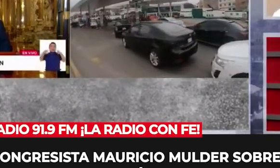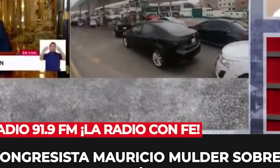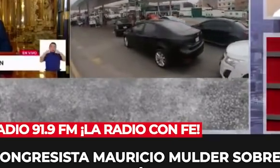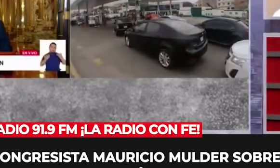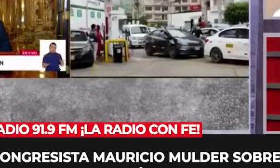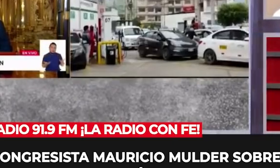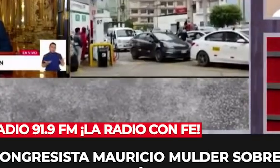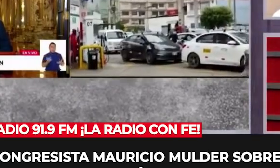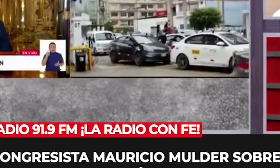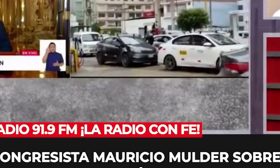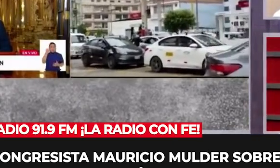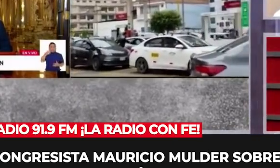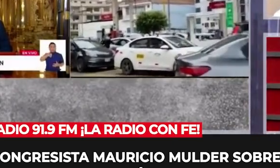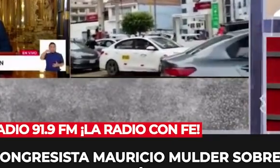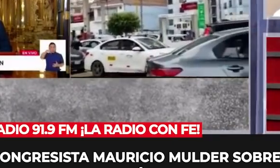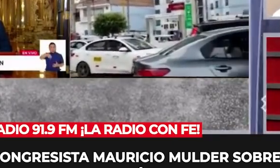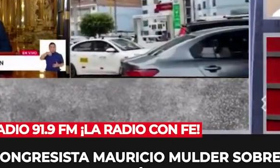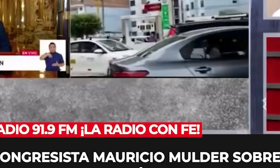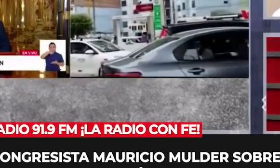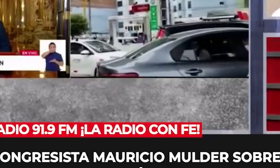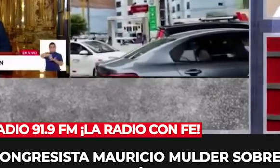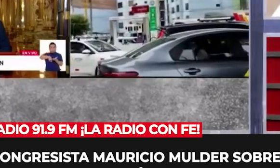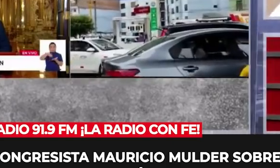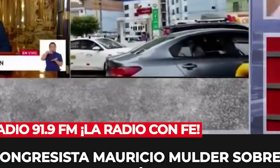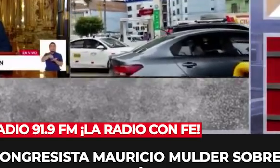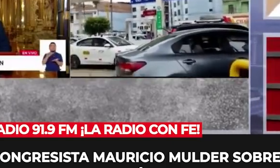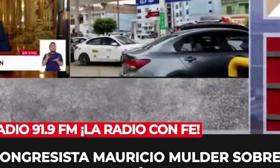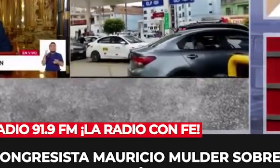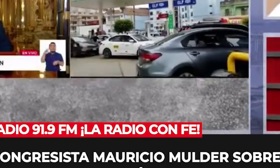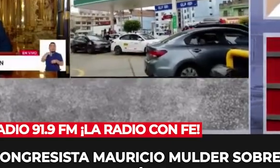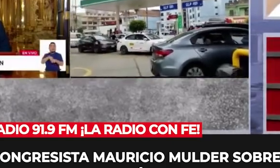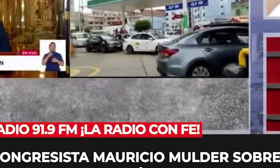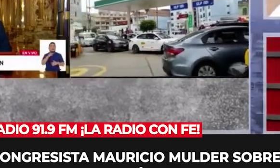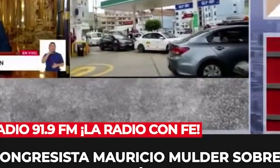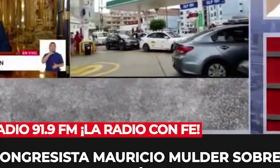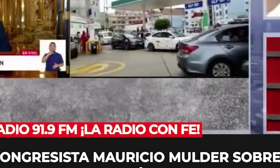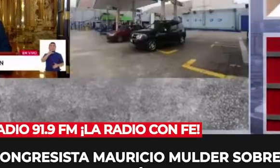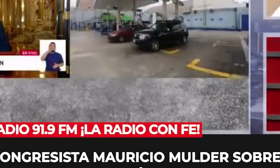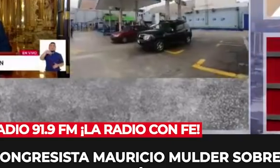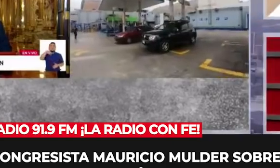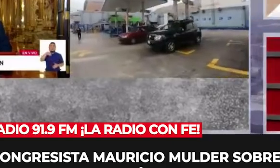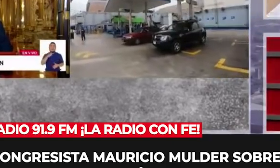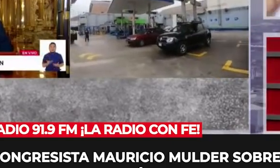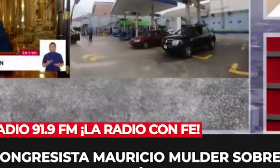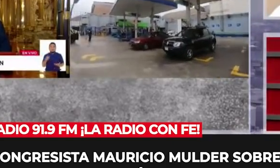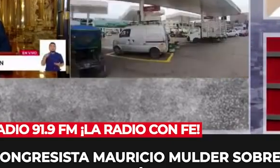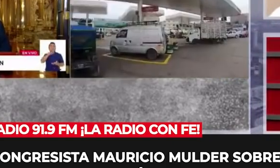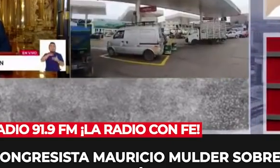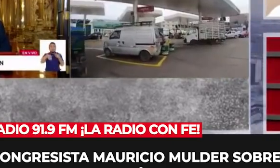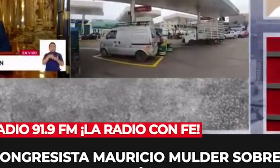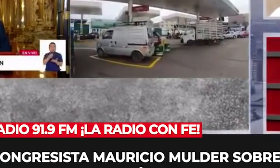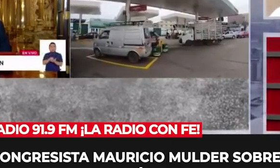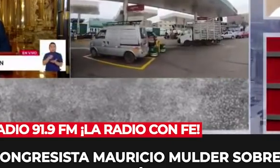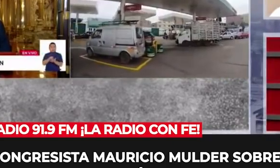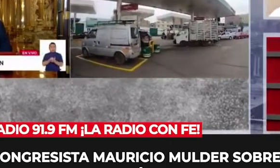gabinete es la presencia de Bellido, es la presencia de Iber Maraví.